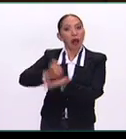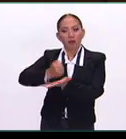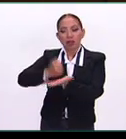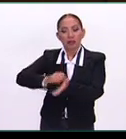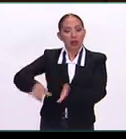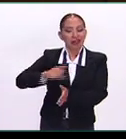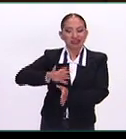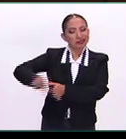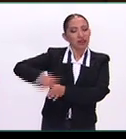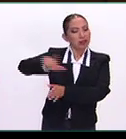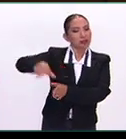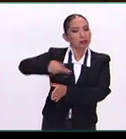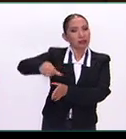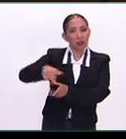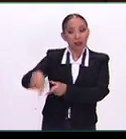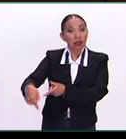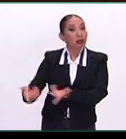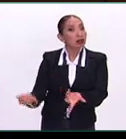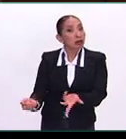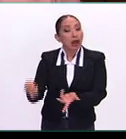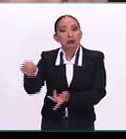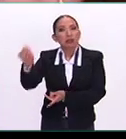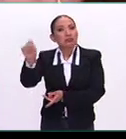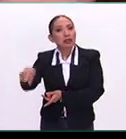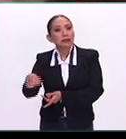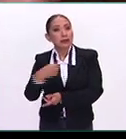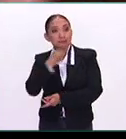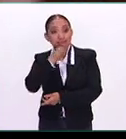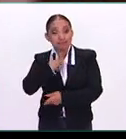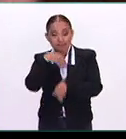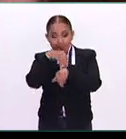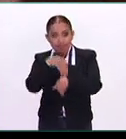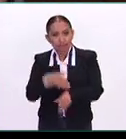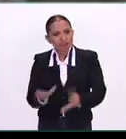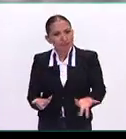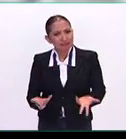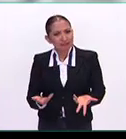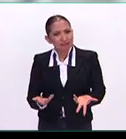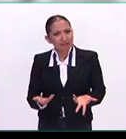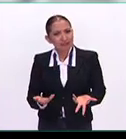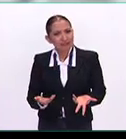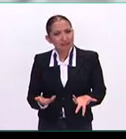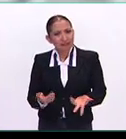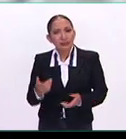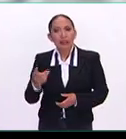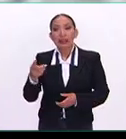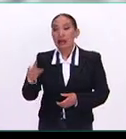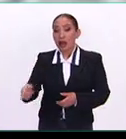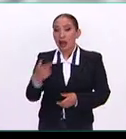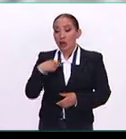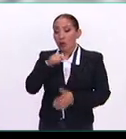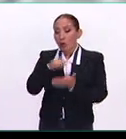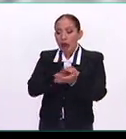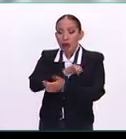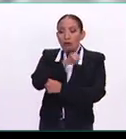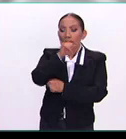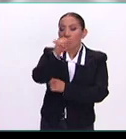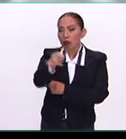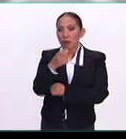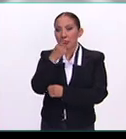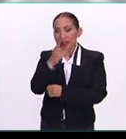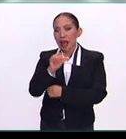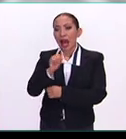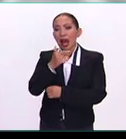forzada, que finalmente se traduce en que ellos mismos la aceptan, van a lugar inhóspito, como decía